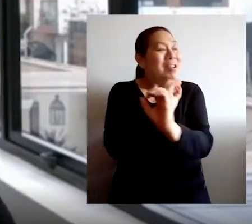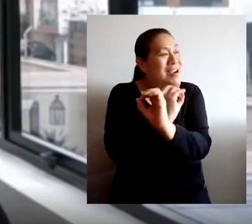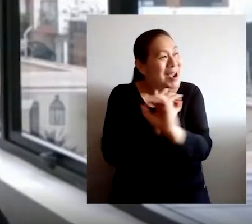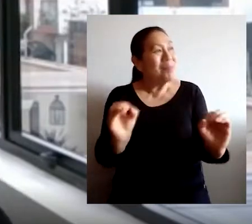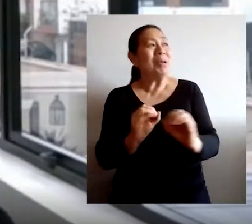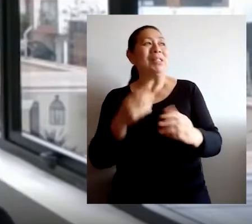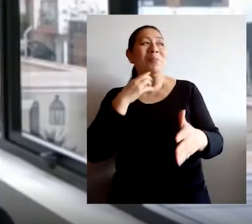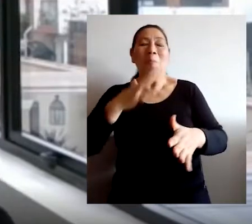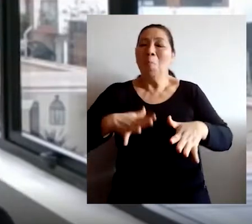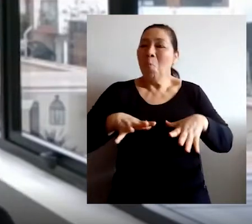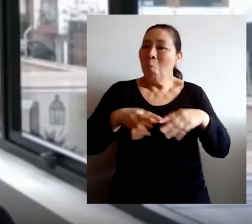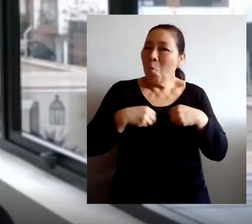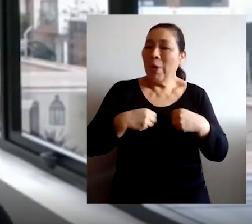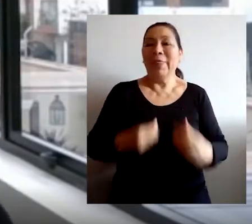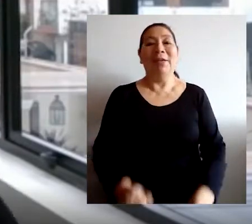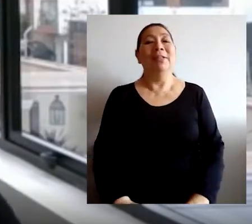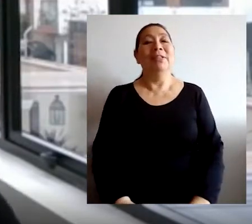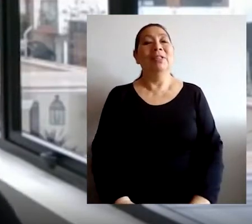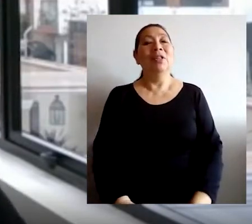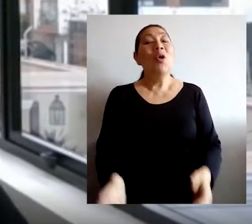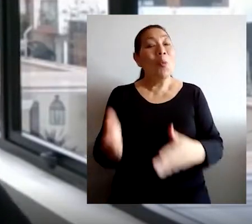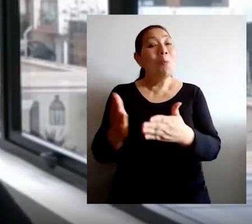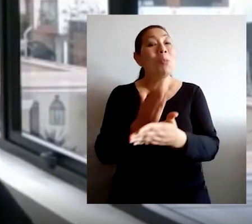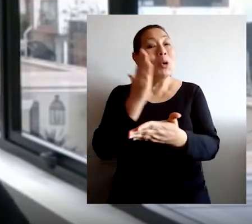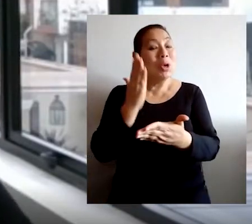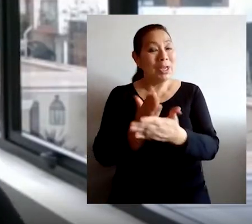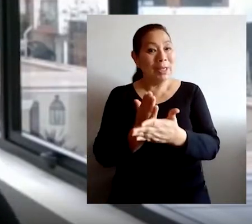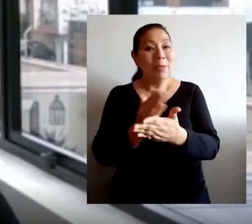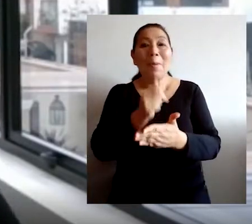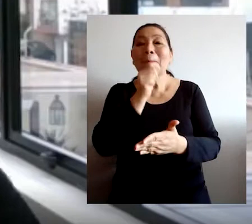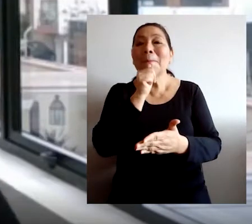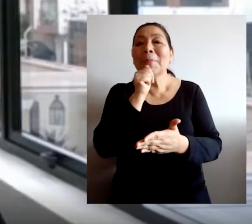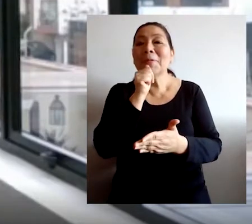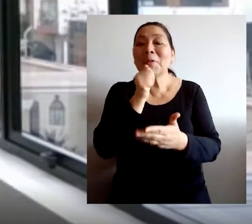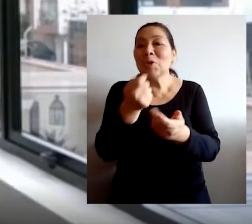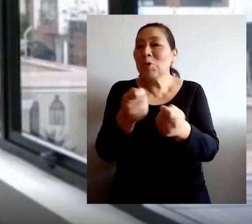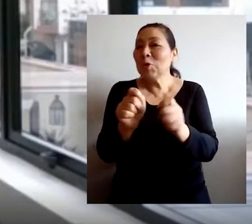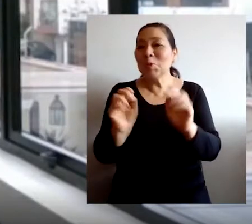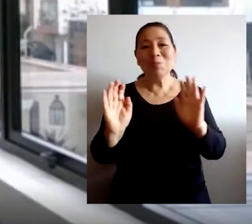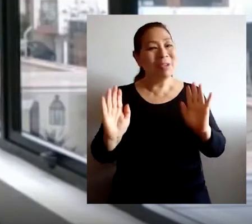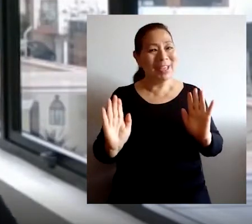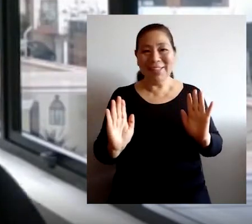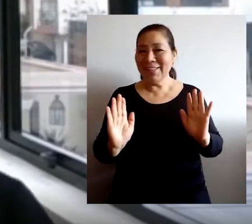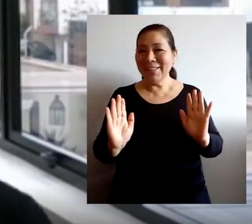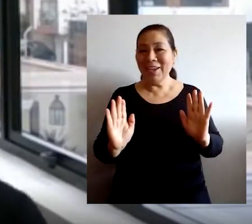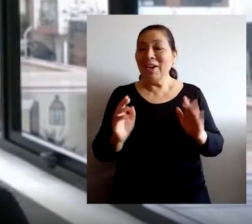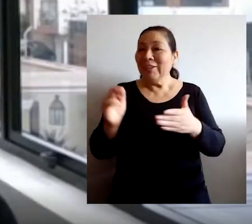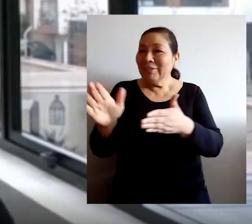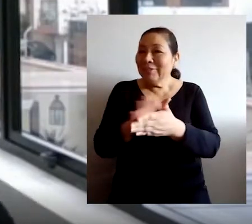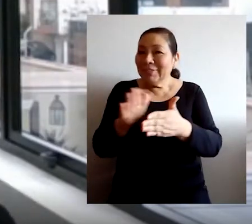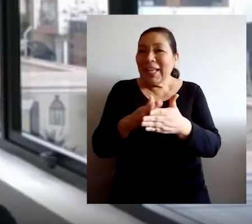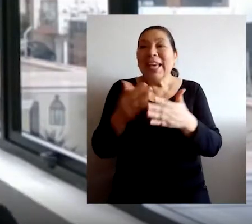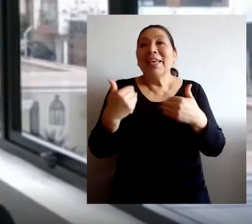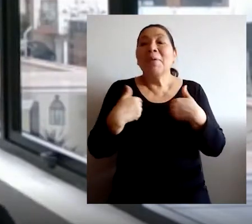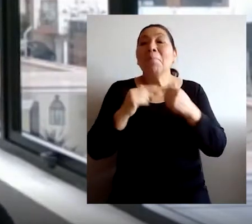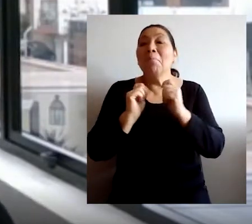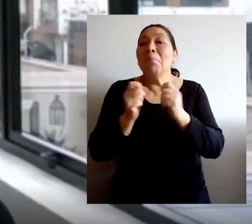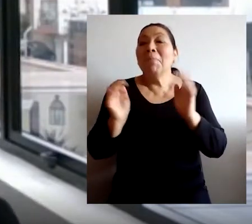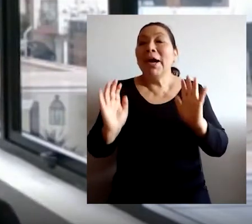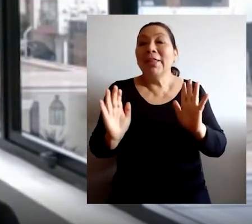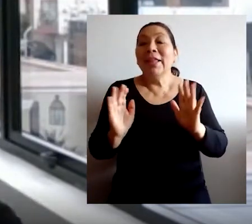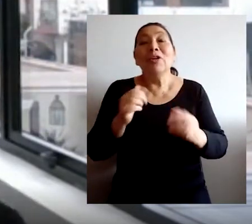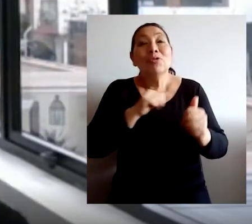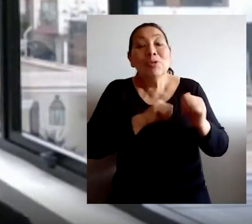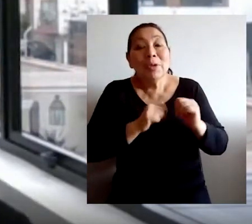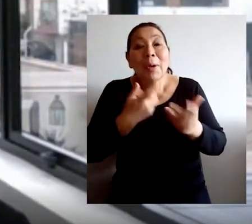jamás soporta que un conflicto de un proceso privado lo suspenda o evite su decisión.